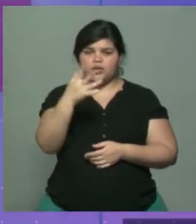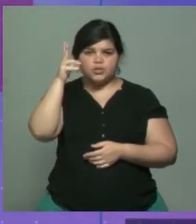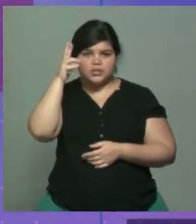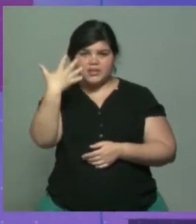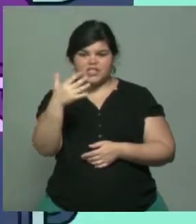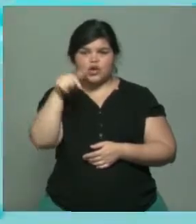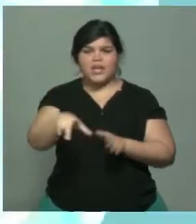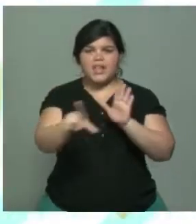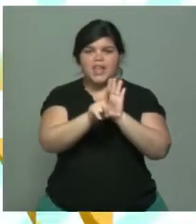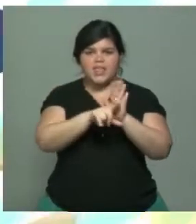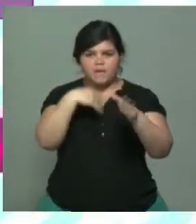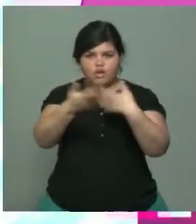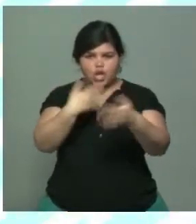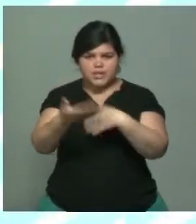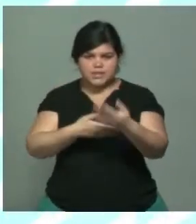de violencia.